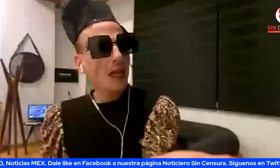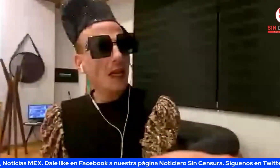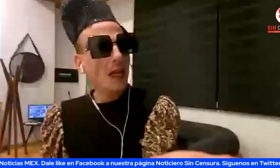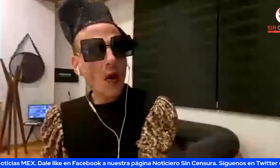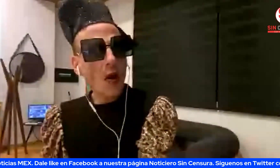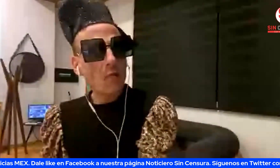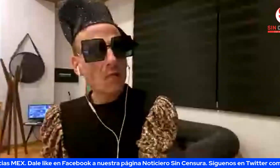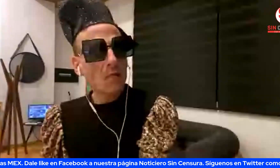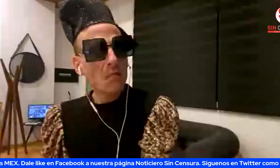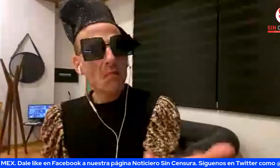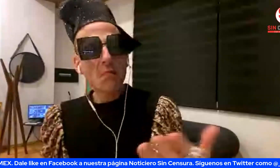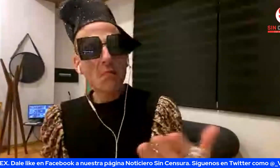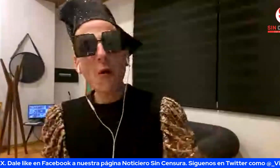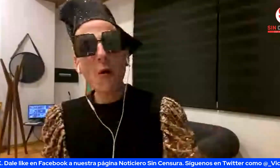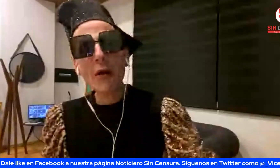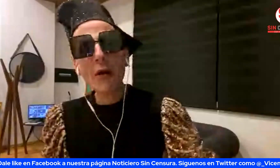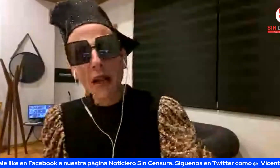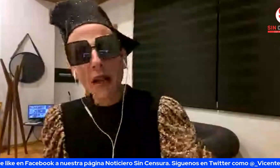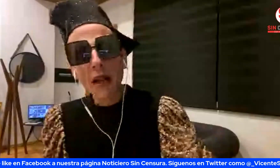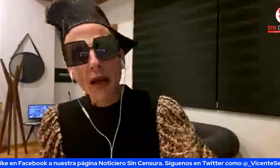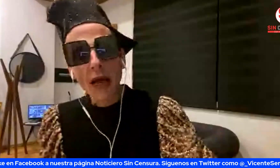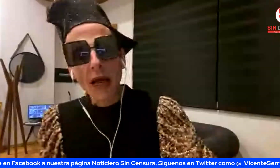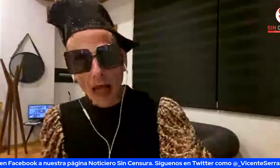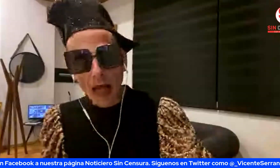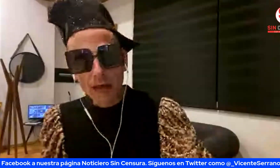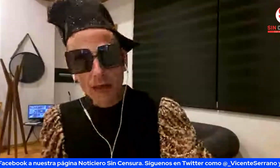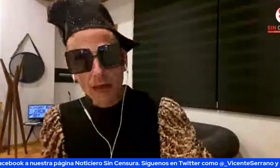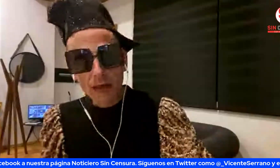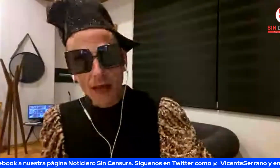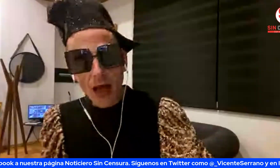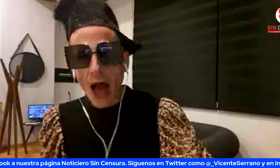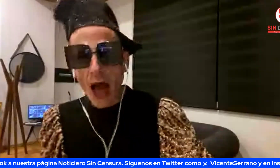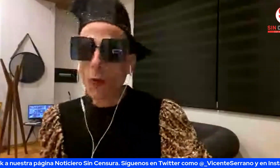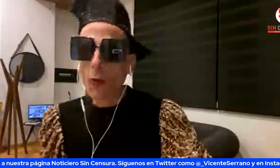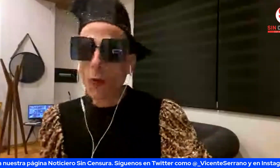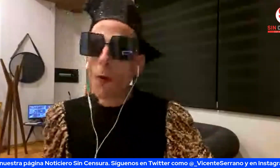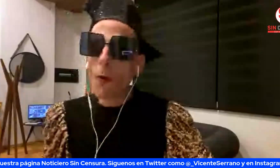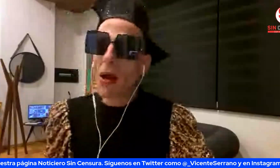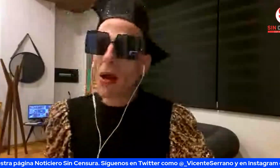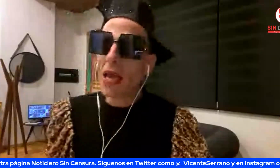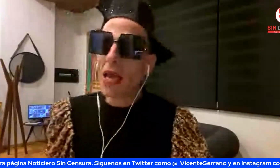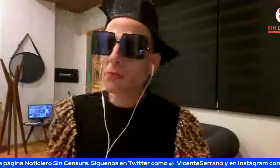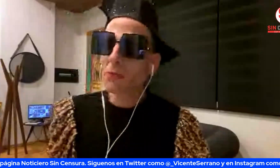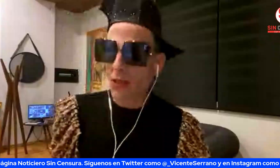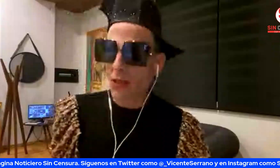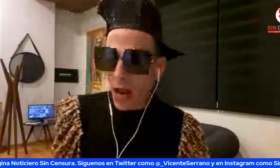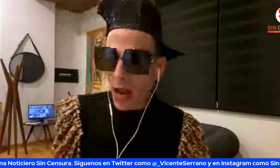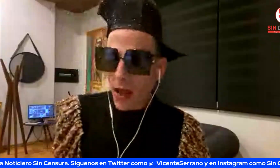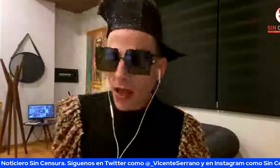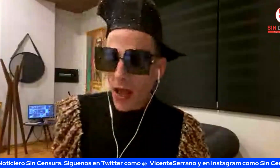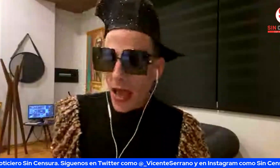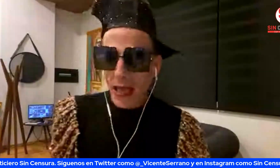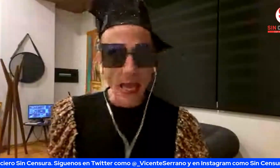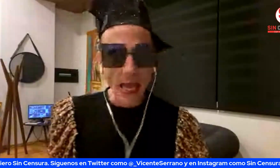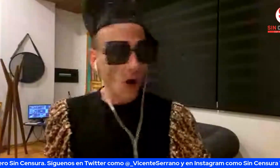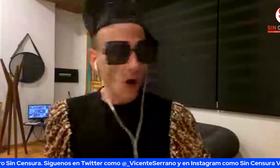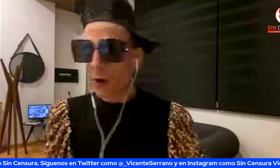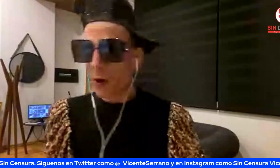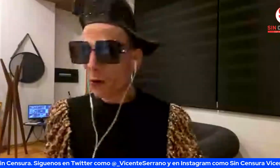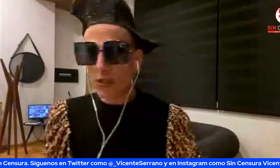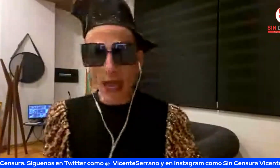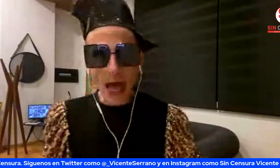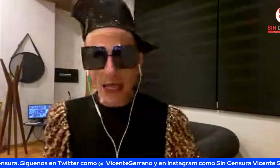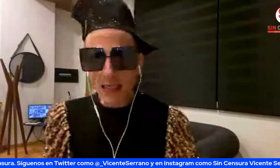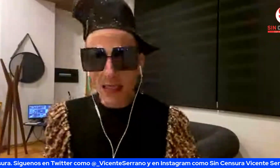se les ocurrió comprar gas a una compañía española que